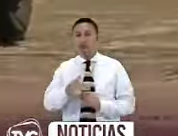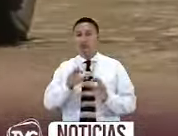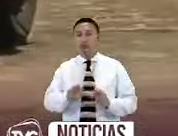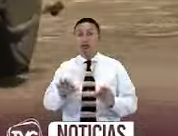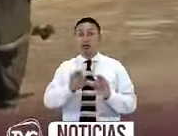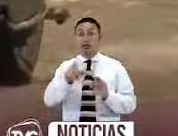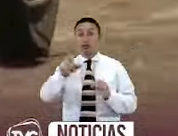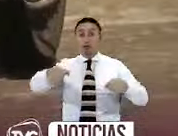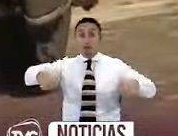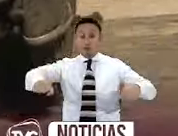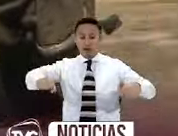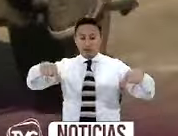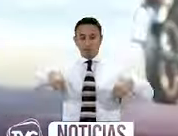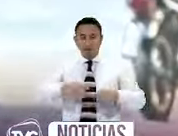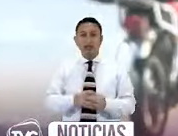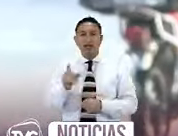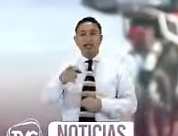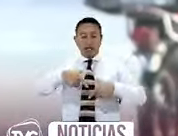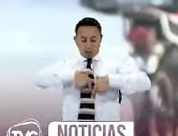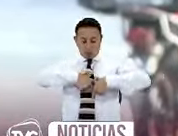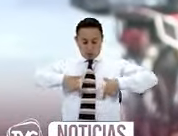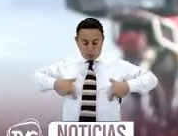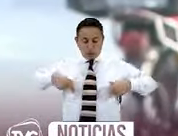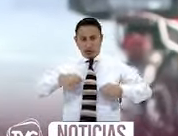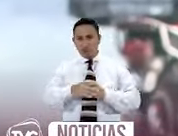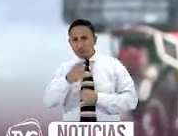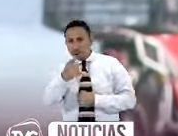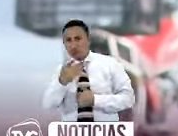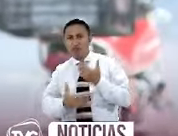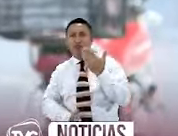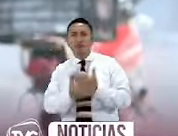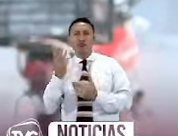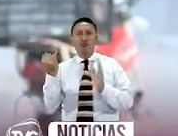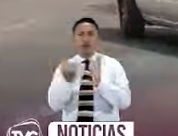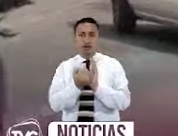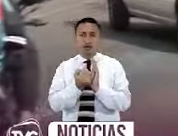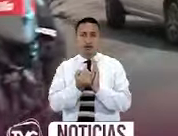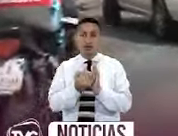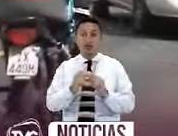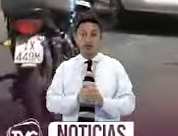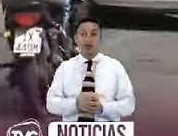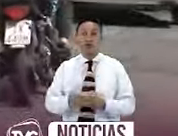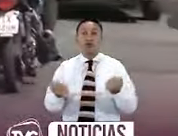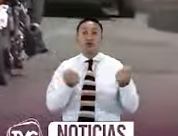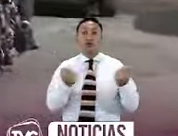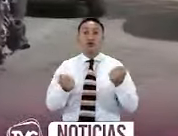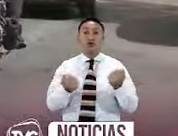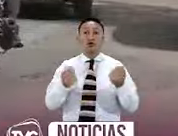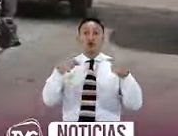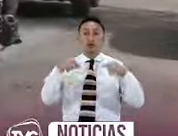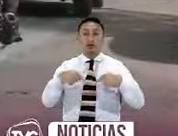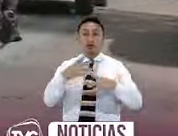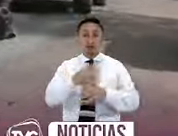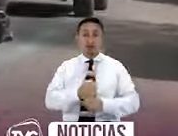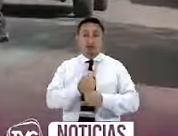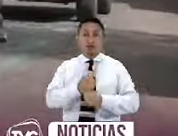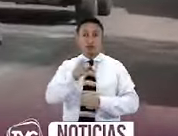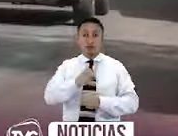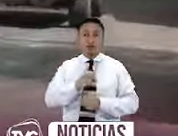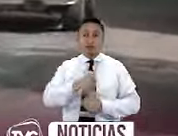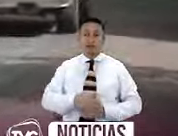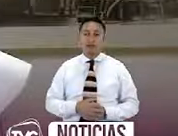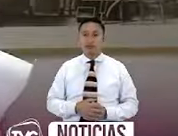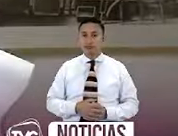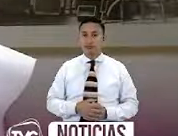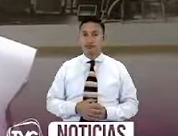lleven distintivos que permita su clara identificación, tanto para su control como para la seguridad y tranquilidad ciudadana. Que